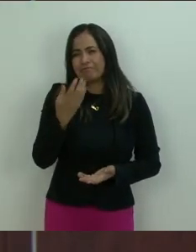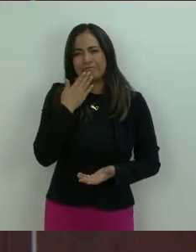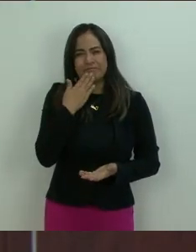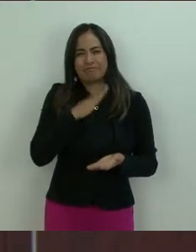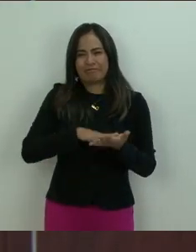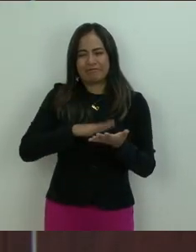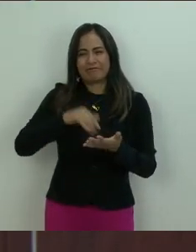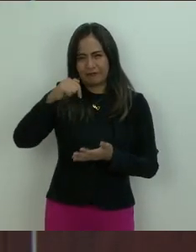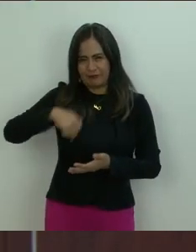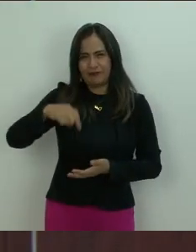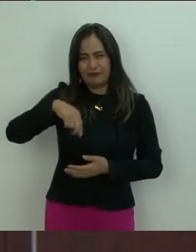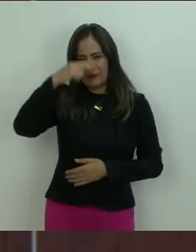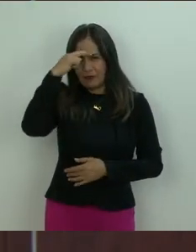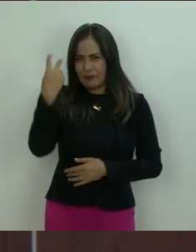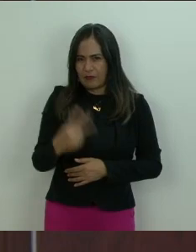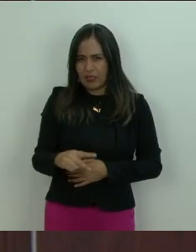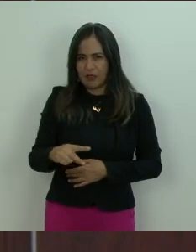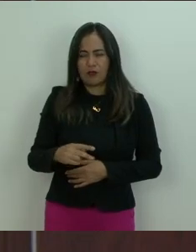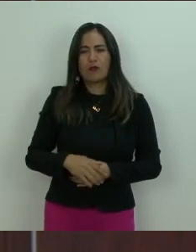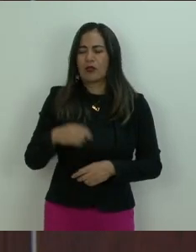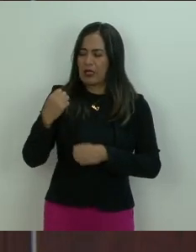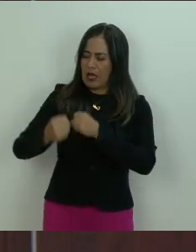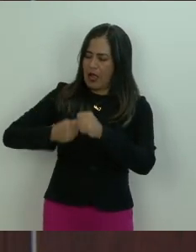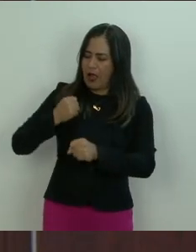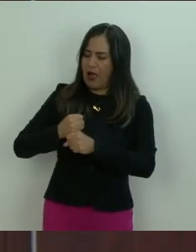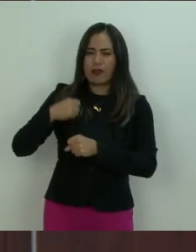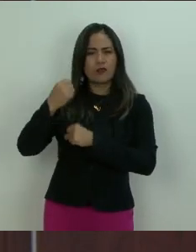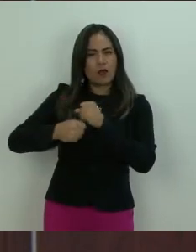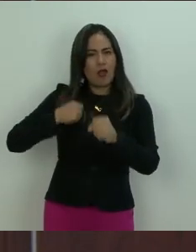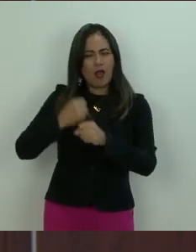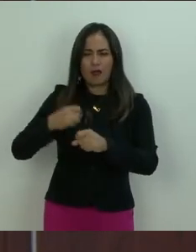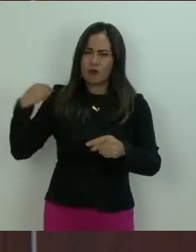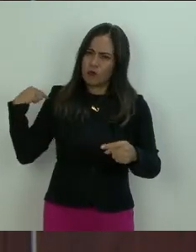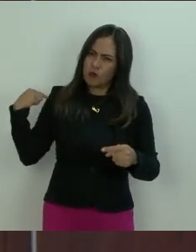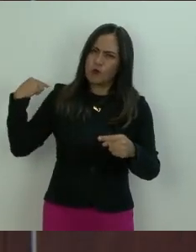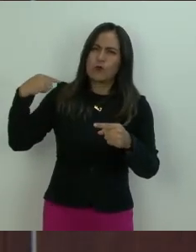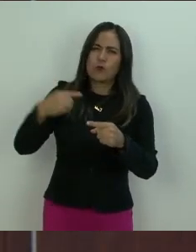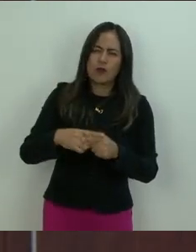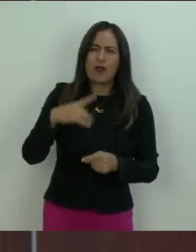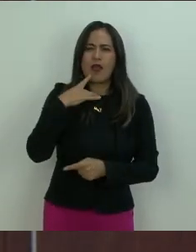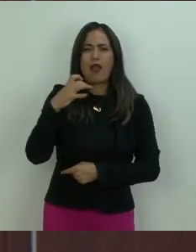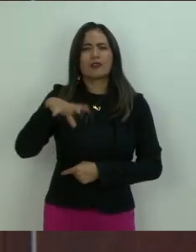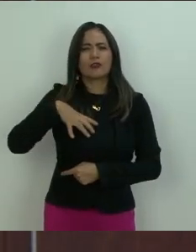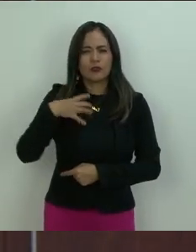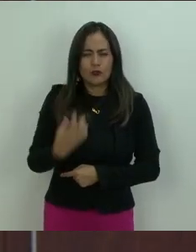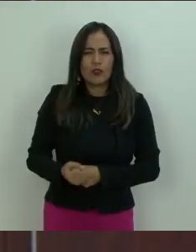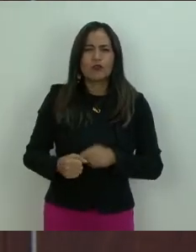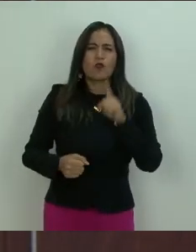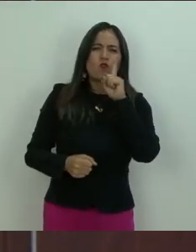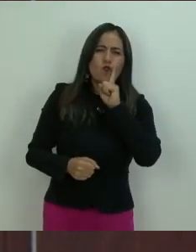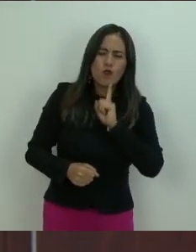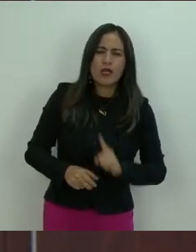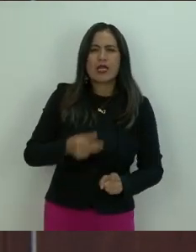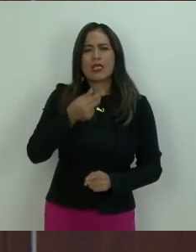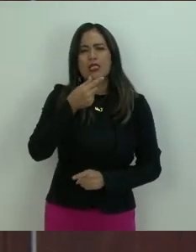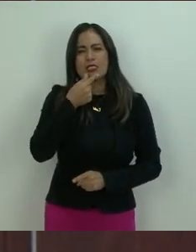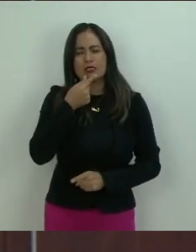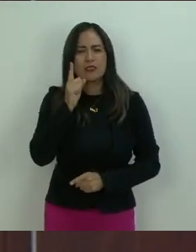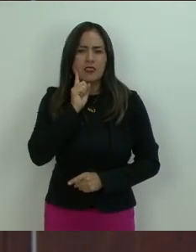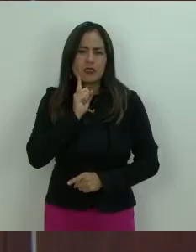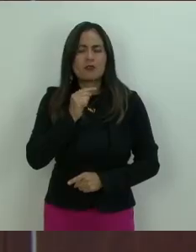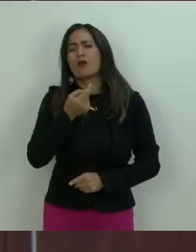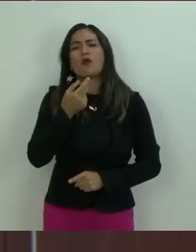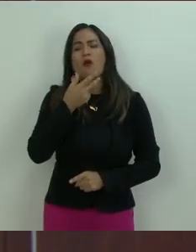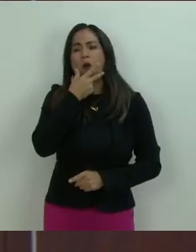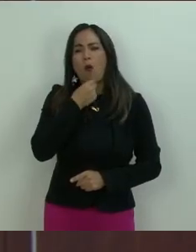en México, que son muchos años ya en donde se ha logrado que niñas y niños vayan a la escuela, y